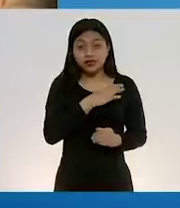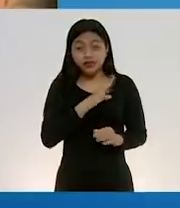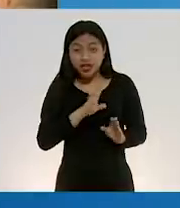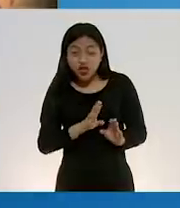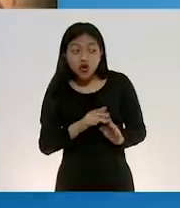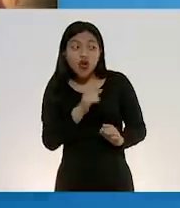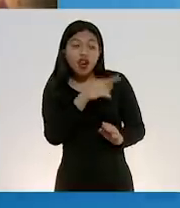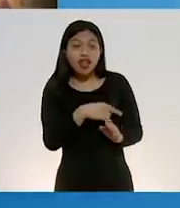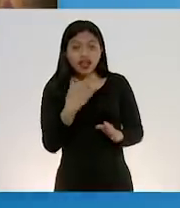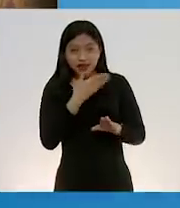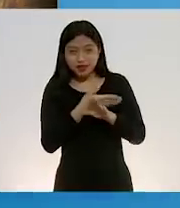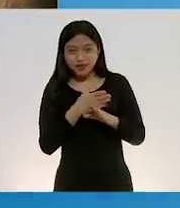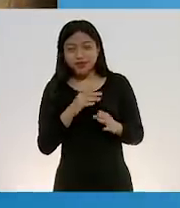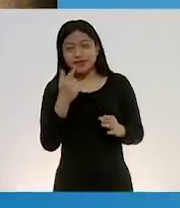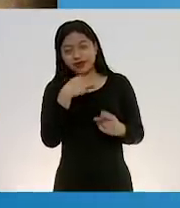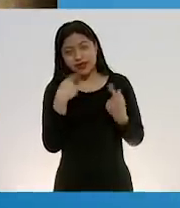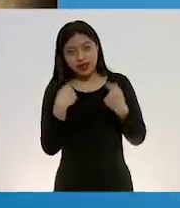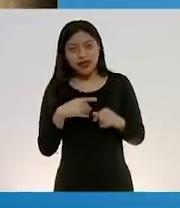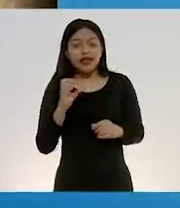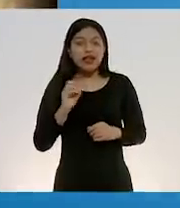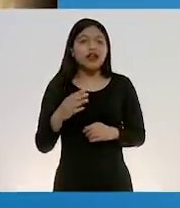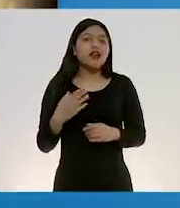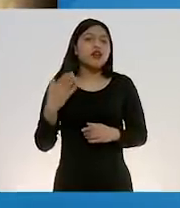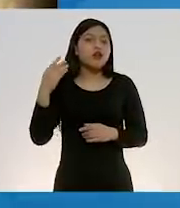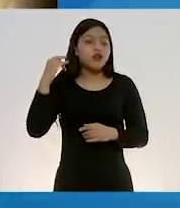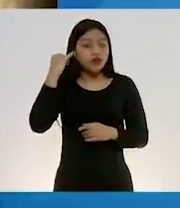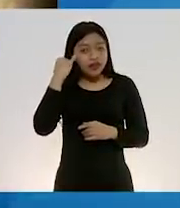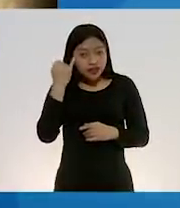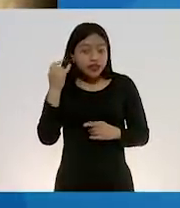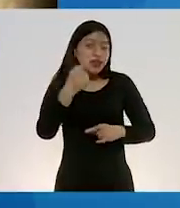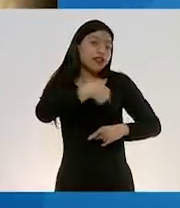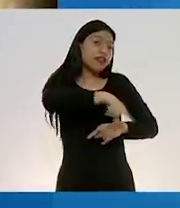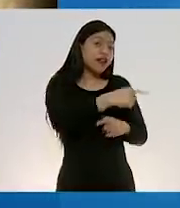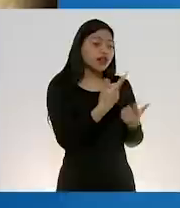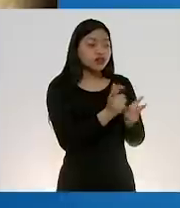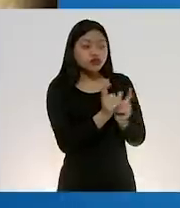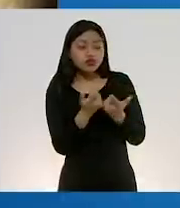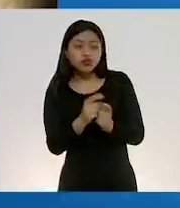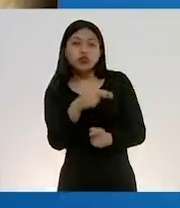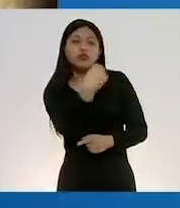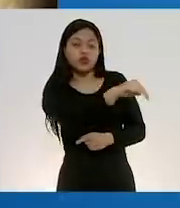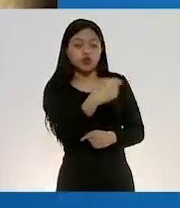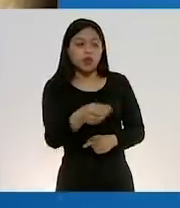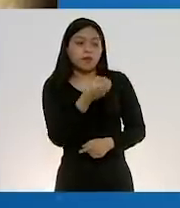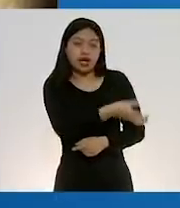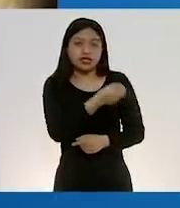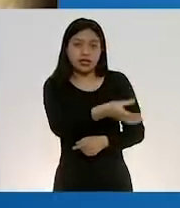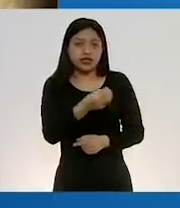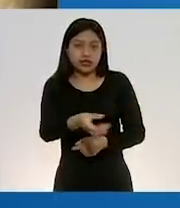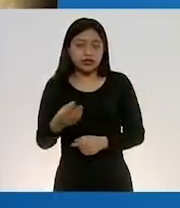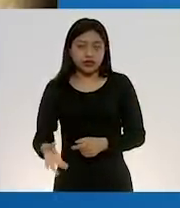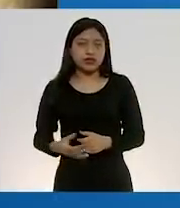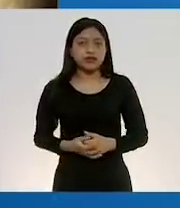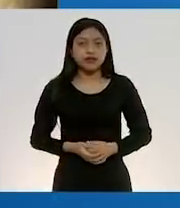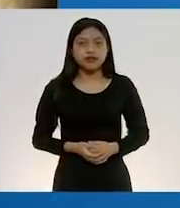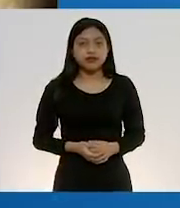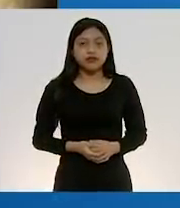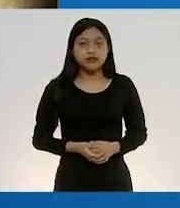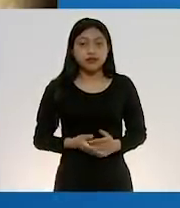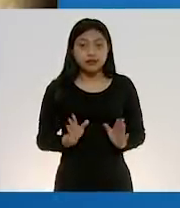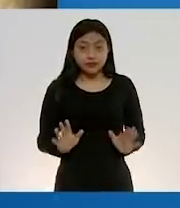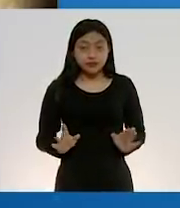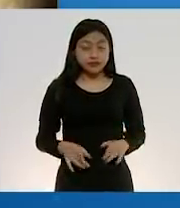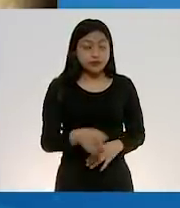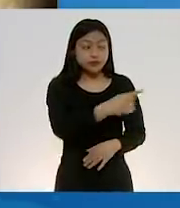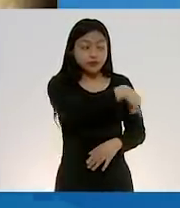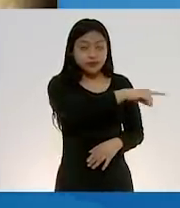negro, y otras al contrario. Cada una de estas castas tiene un nombre particular por donde se distinguen entre sí, pero en su clase